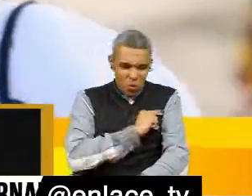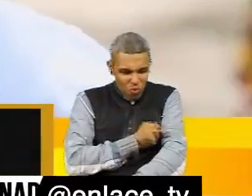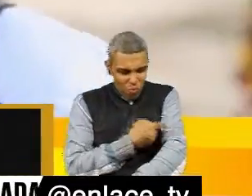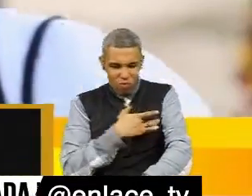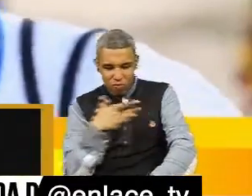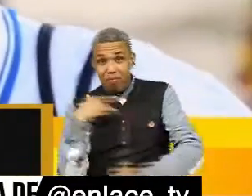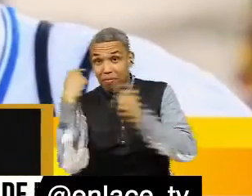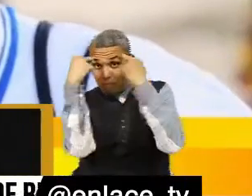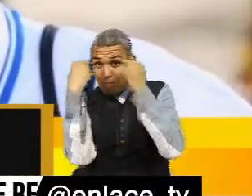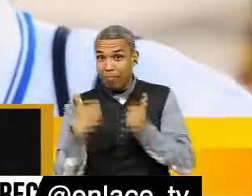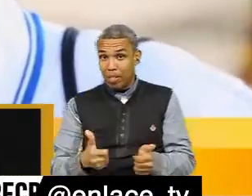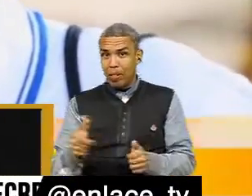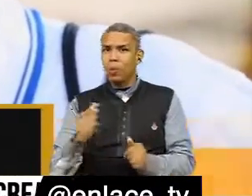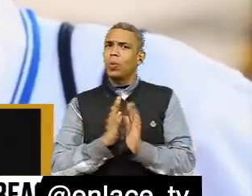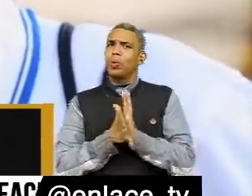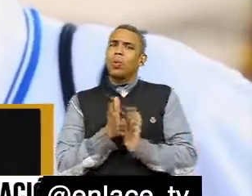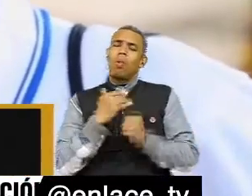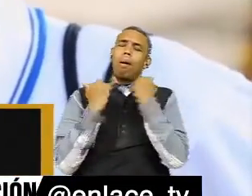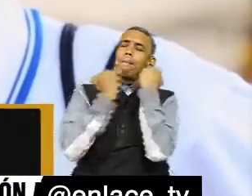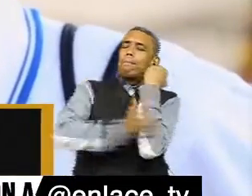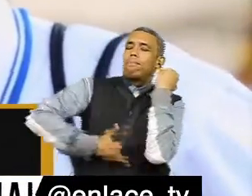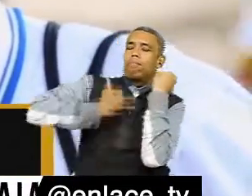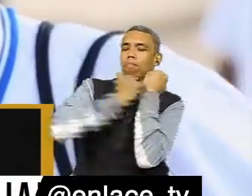paseo, yo, no, todo,